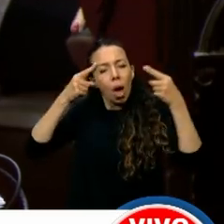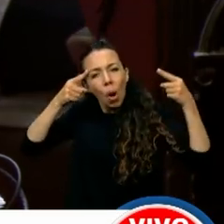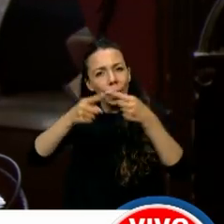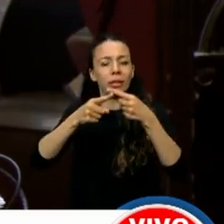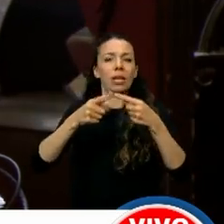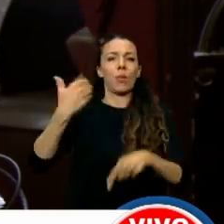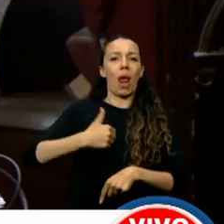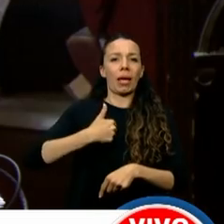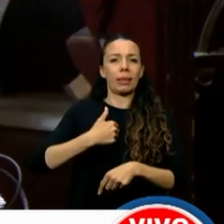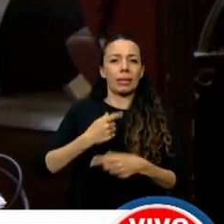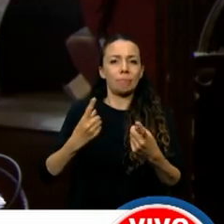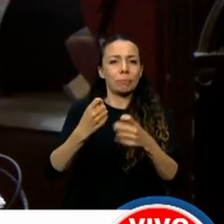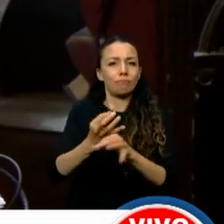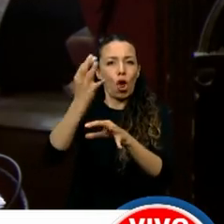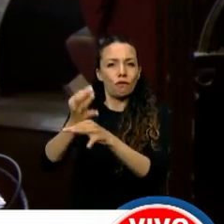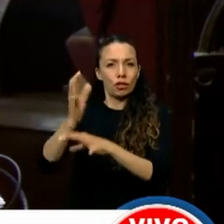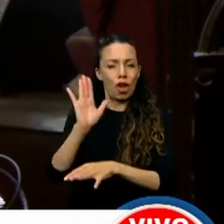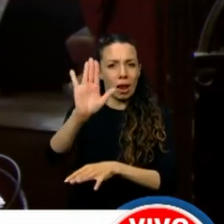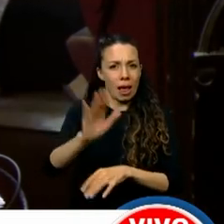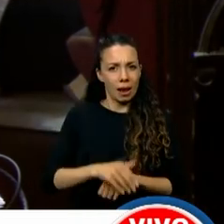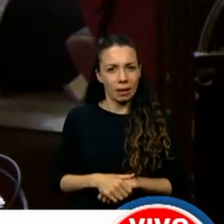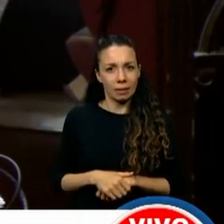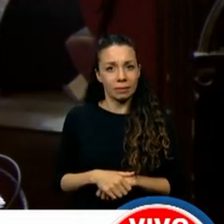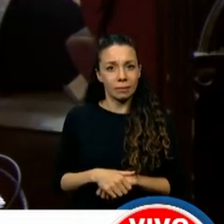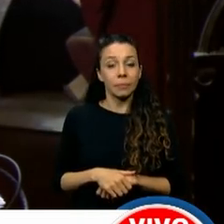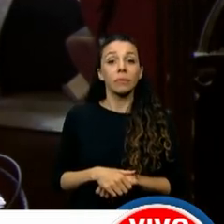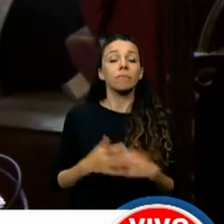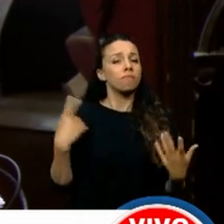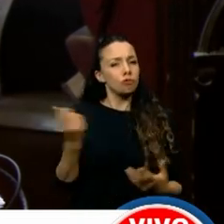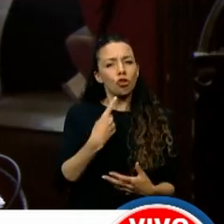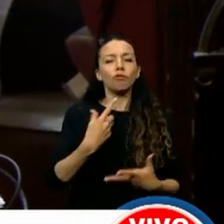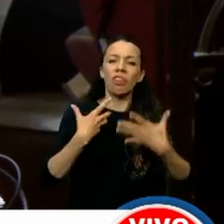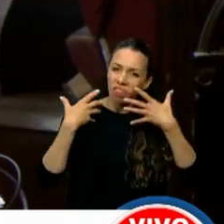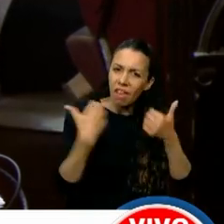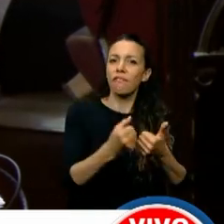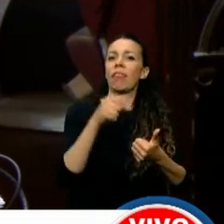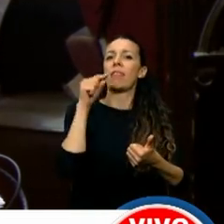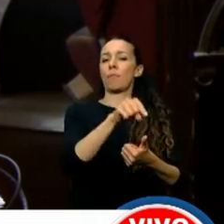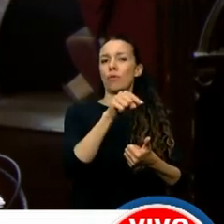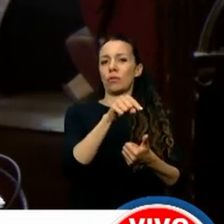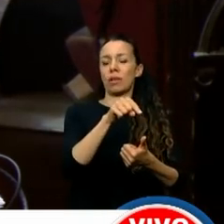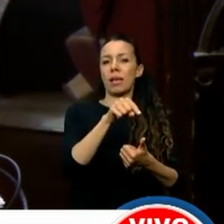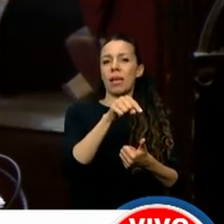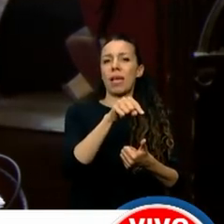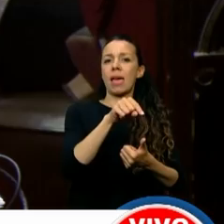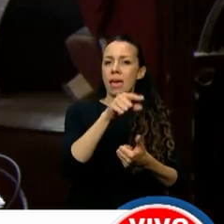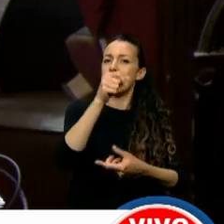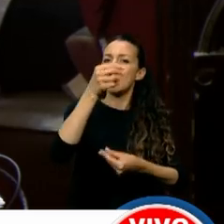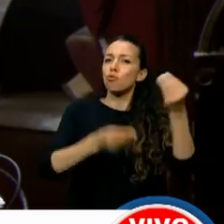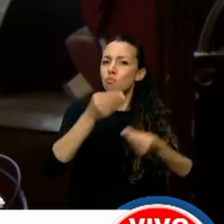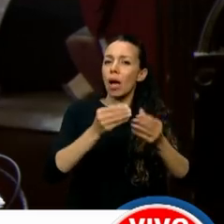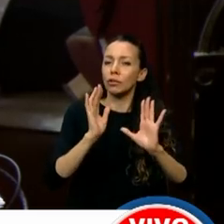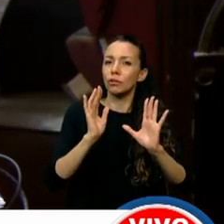presidente y por eso vamos a defender con toda convicción este de presupuesto